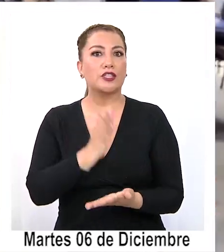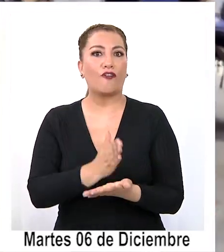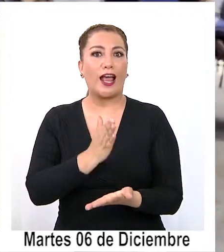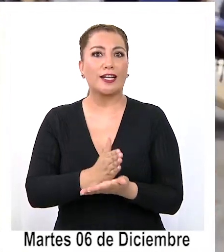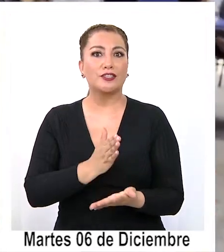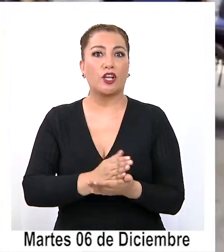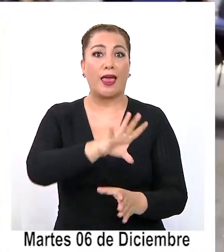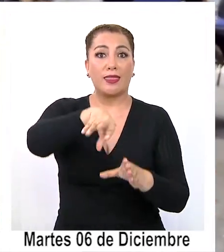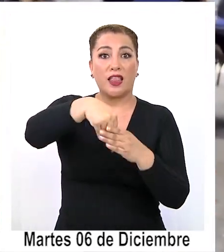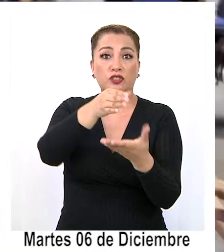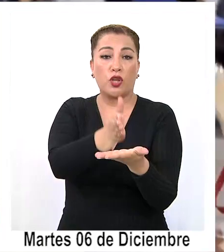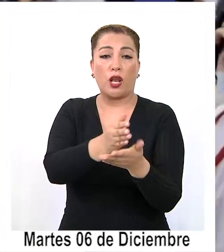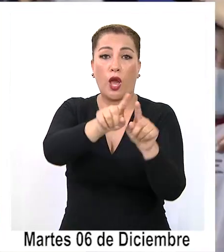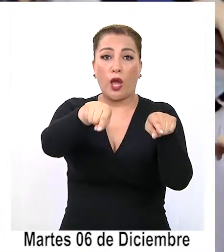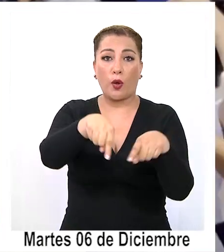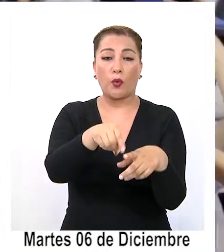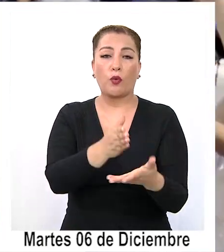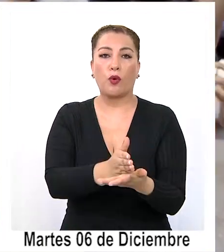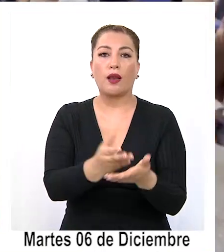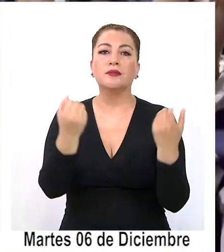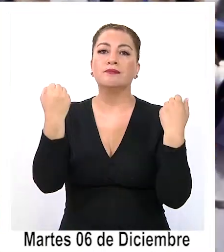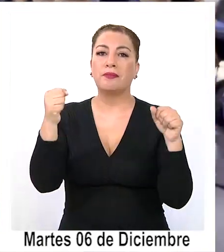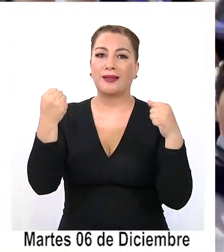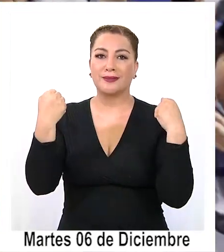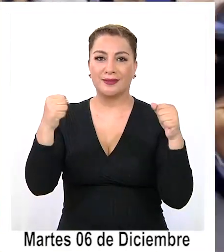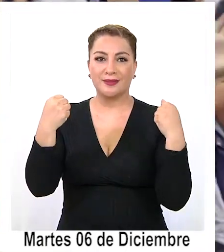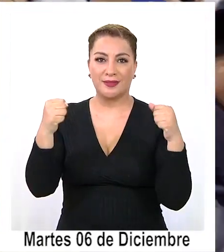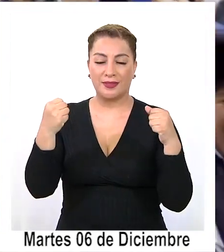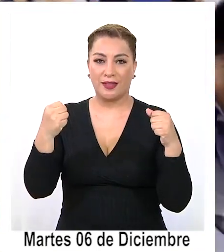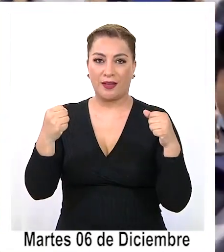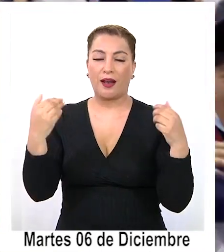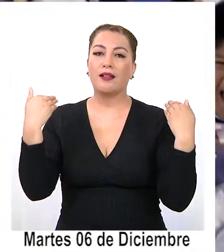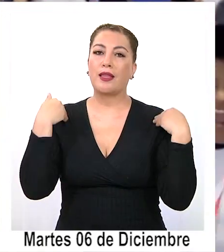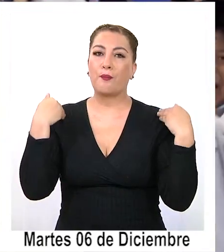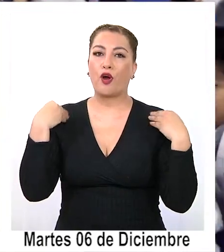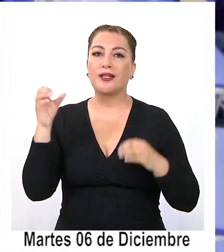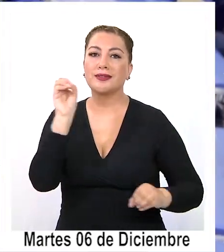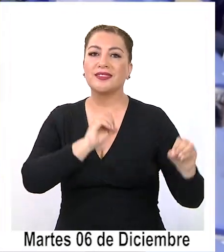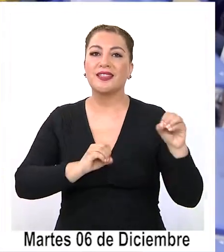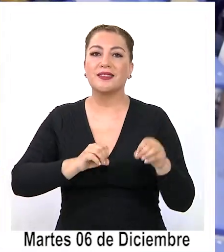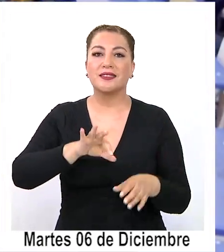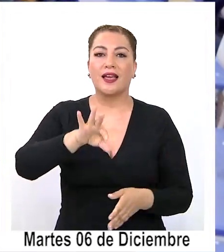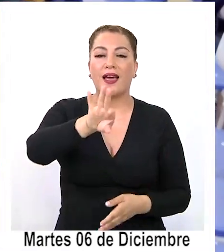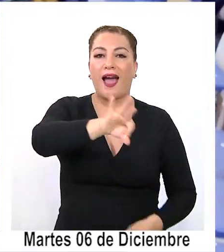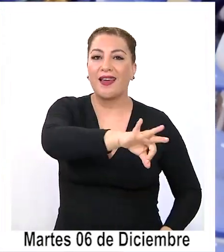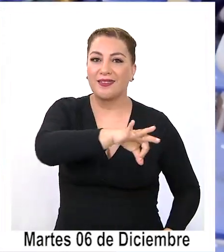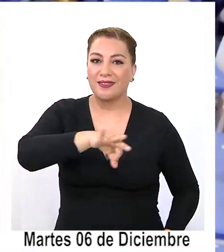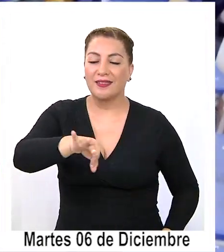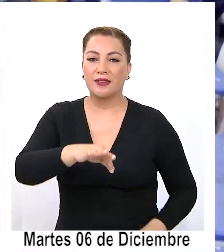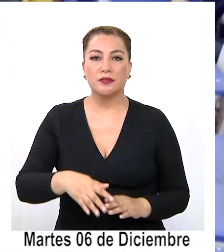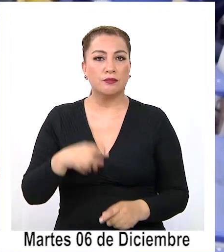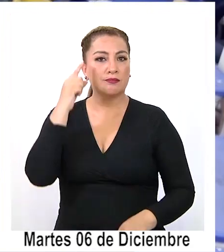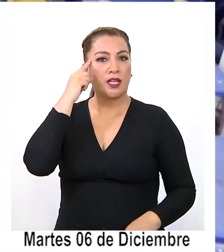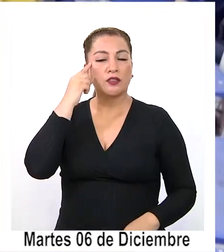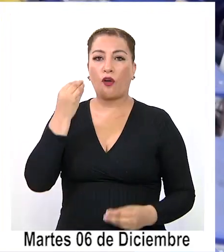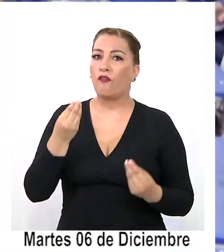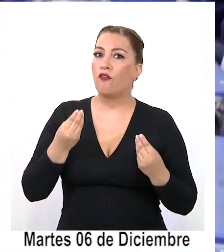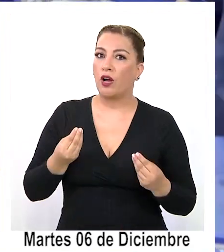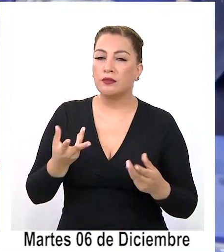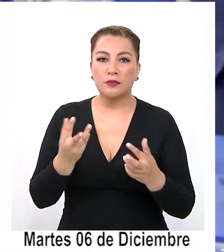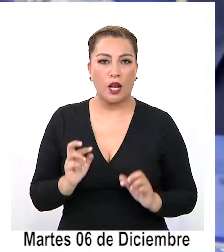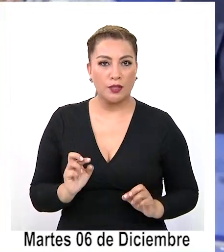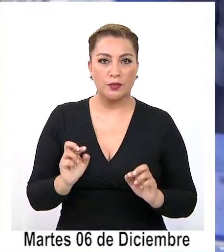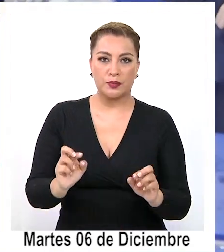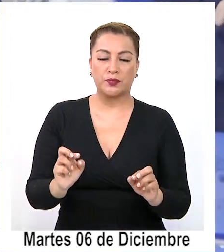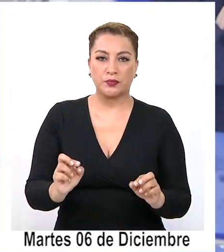parte de los colegios, poder practicar esta disciplina en lo que es el deporte y la ciencia del ajedrez. Me parece fabulosa la posibilidad